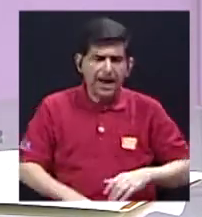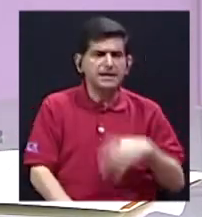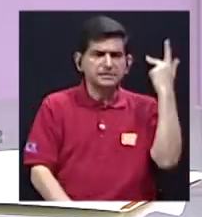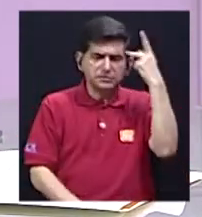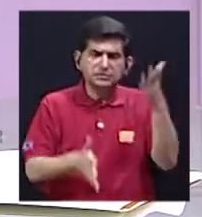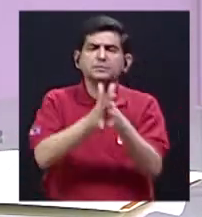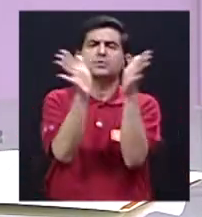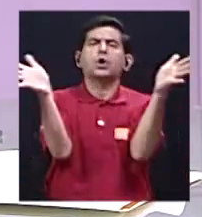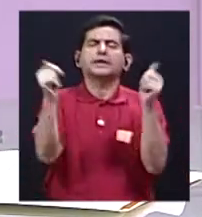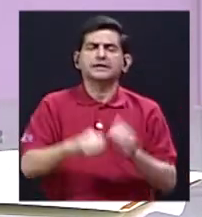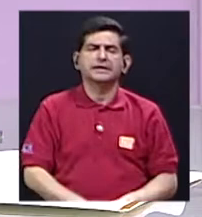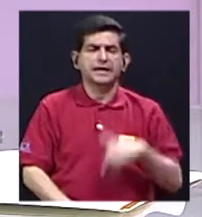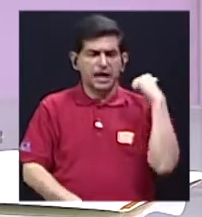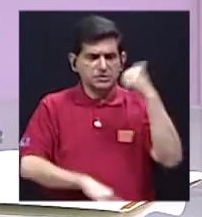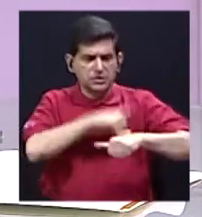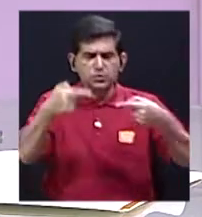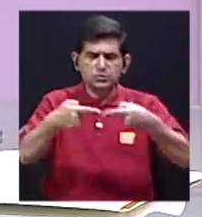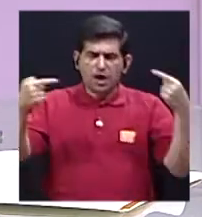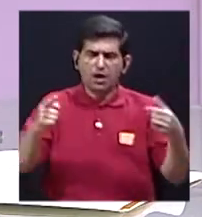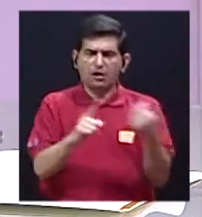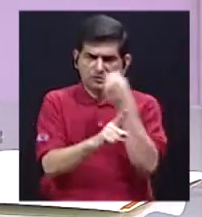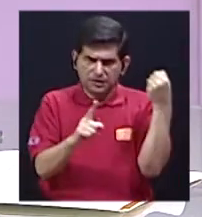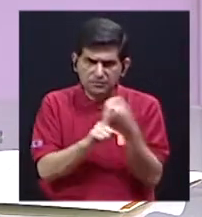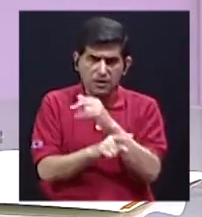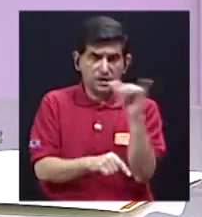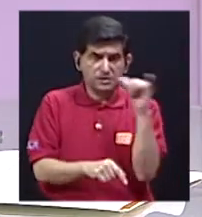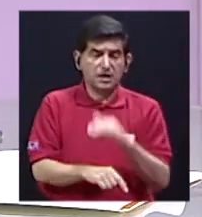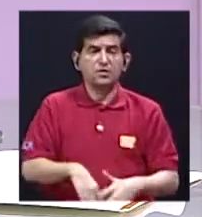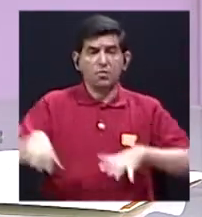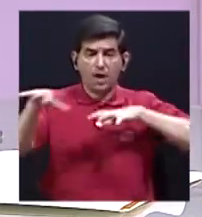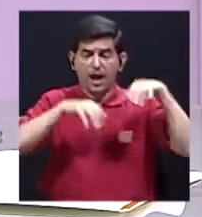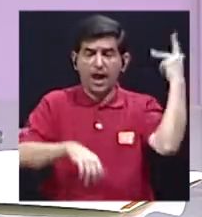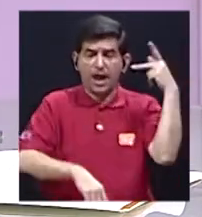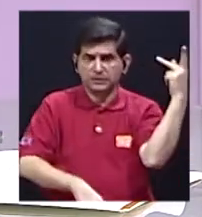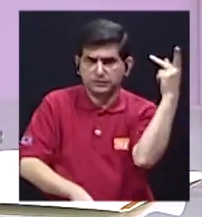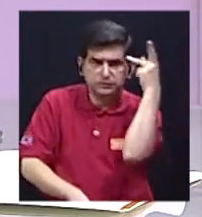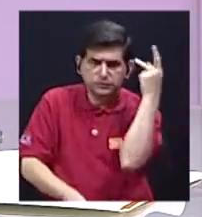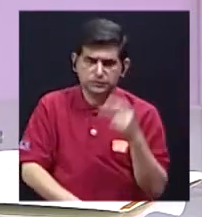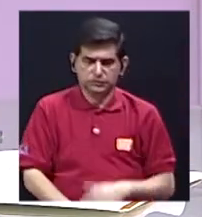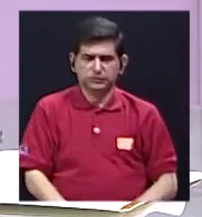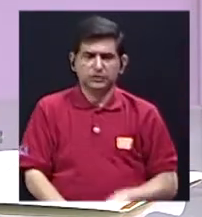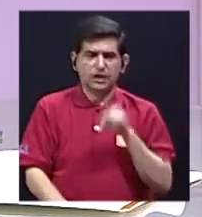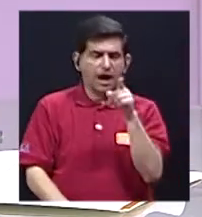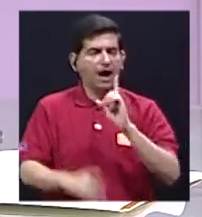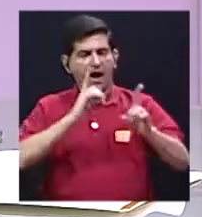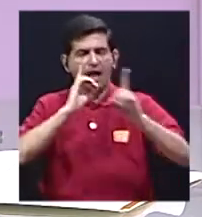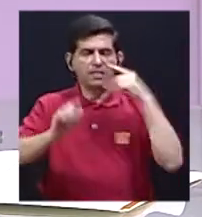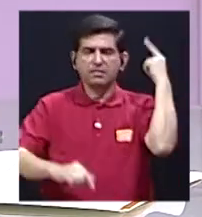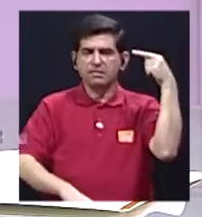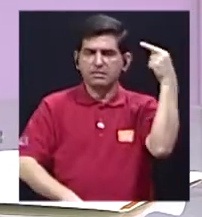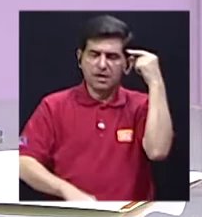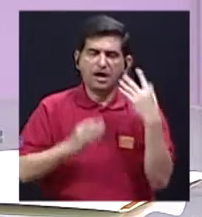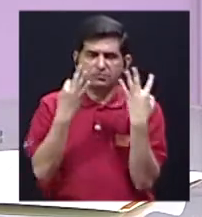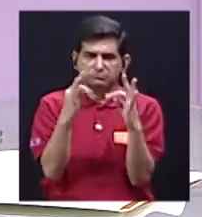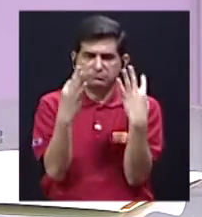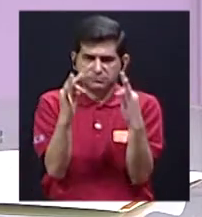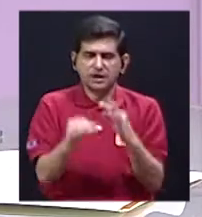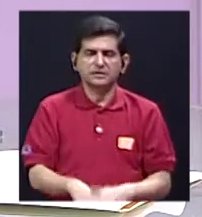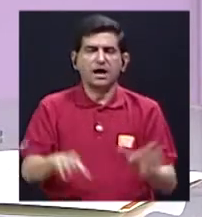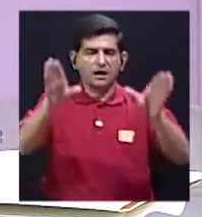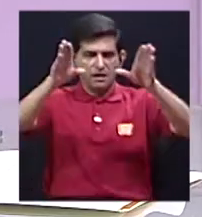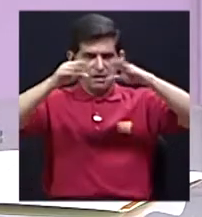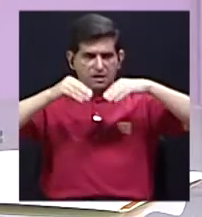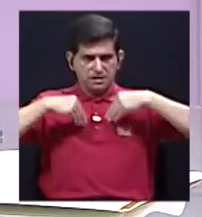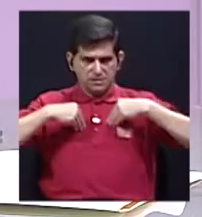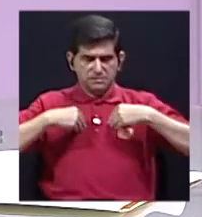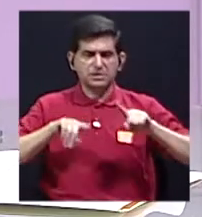políticas públicas para combatir la violencia y también acciones políticas de diálogo con el estado para que se adopten